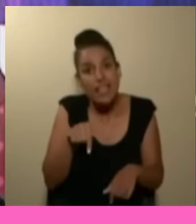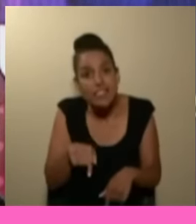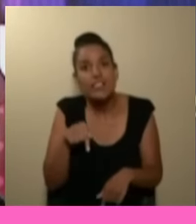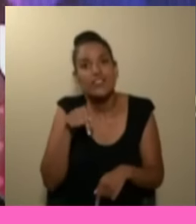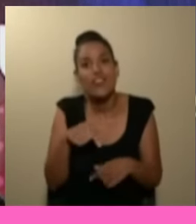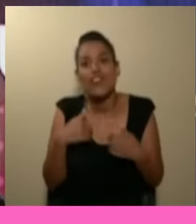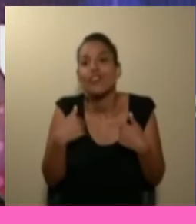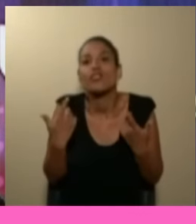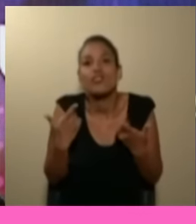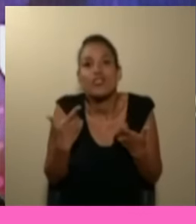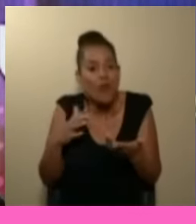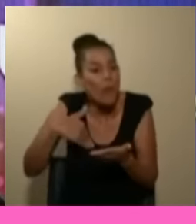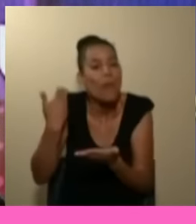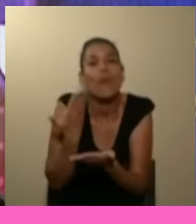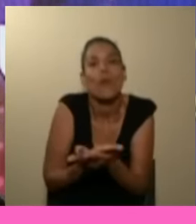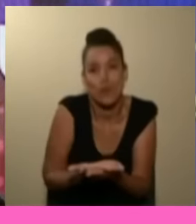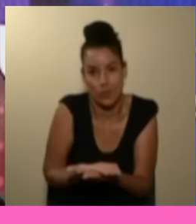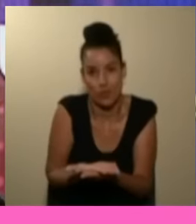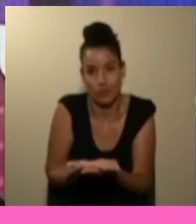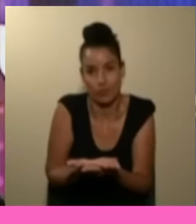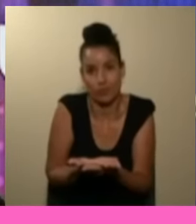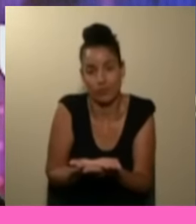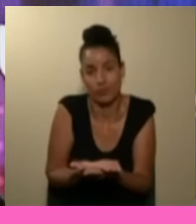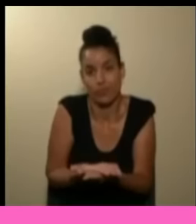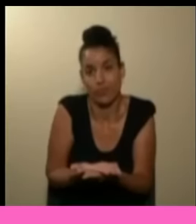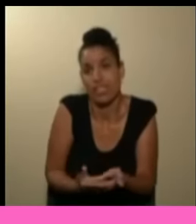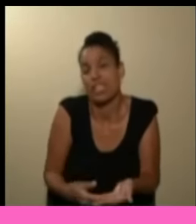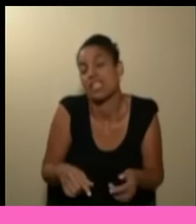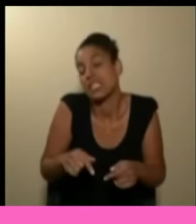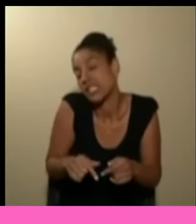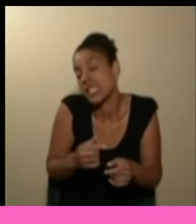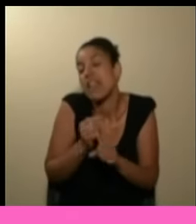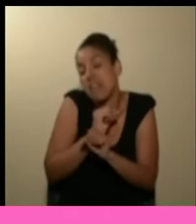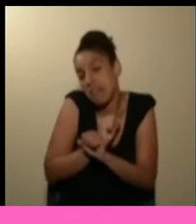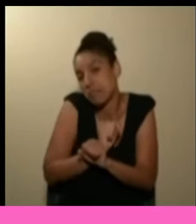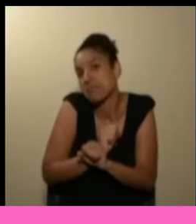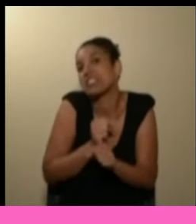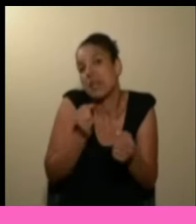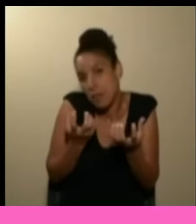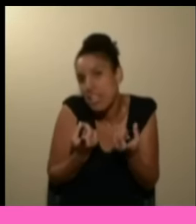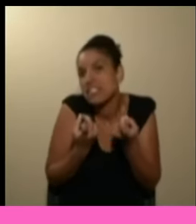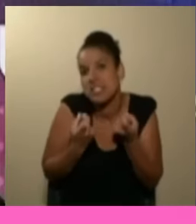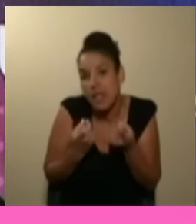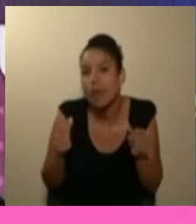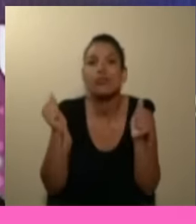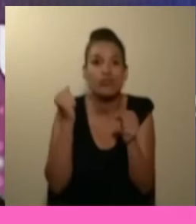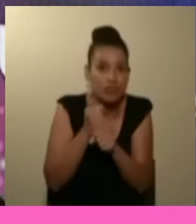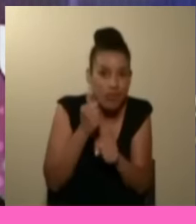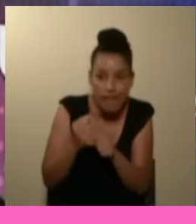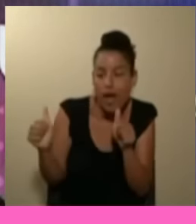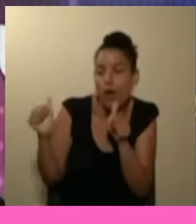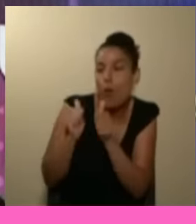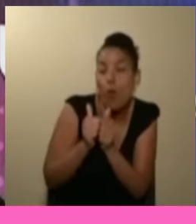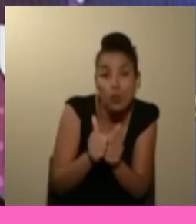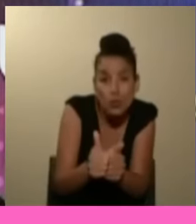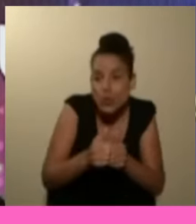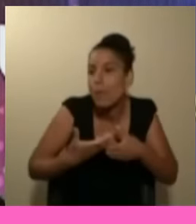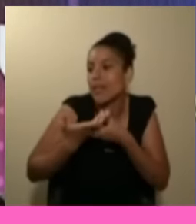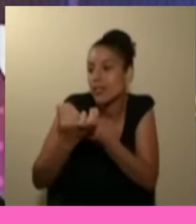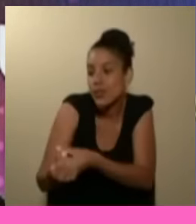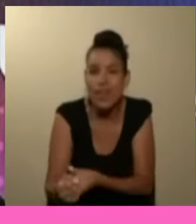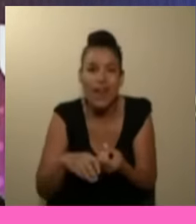nosotros proponemos. Y en todo caso, si hay que trabajar juntos, ¿cómo no? Claro, para ayudar a la gente que no